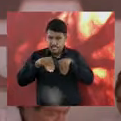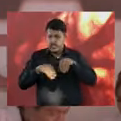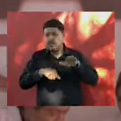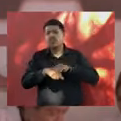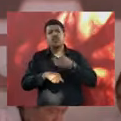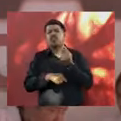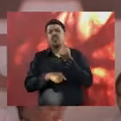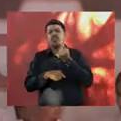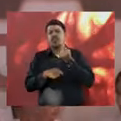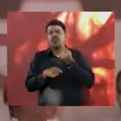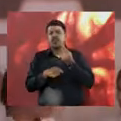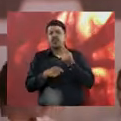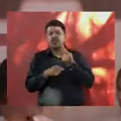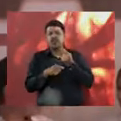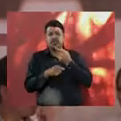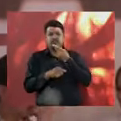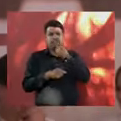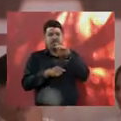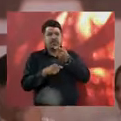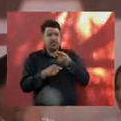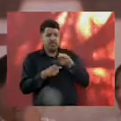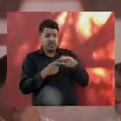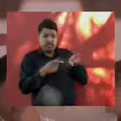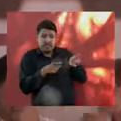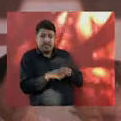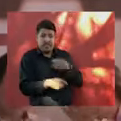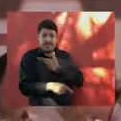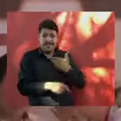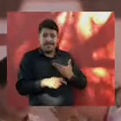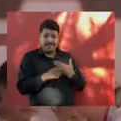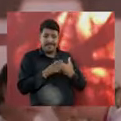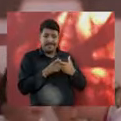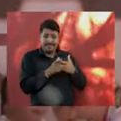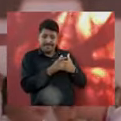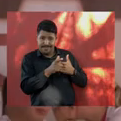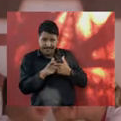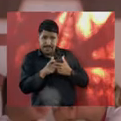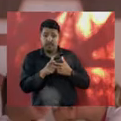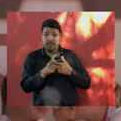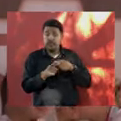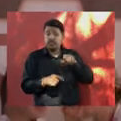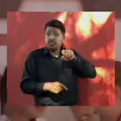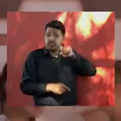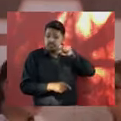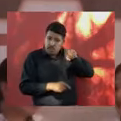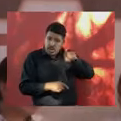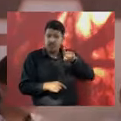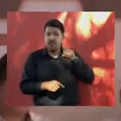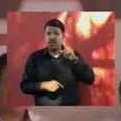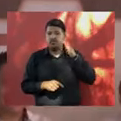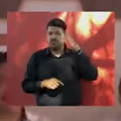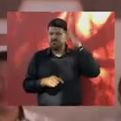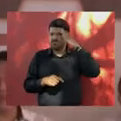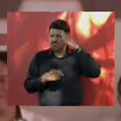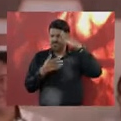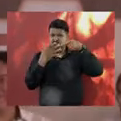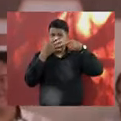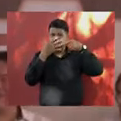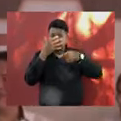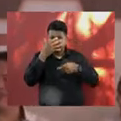que vamos a dar continuidad? Porque vamos a gobernar con los mismos principios y las mismas